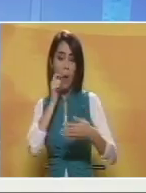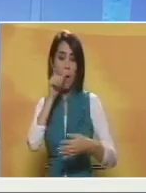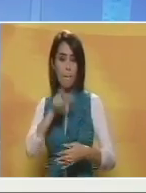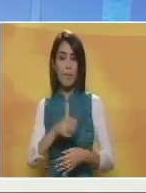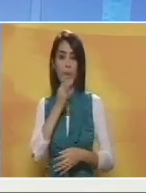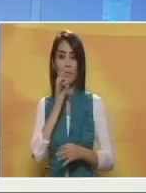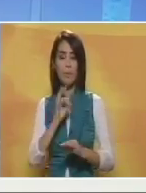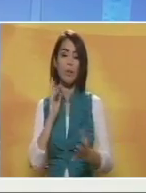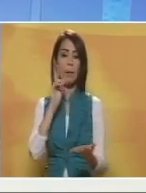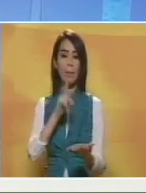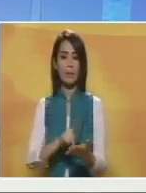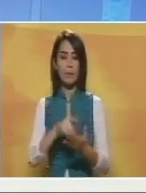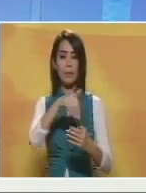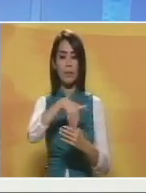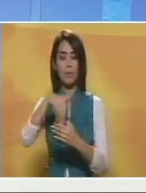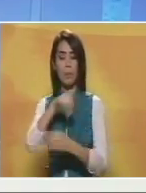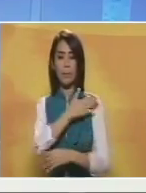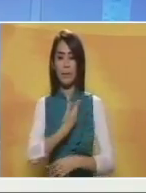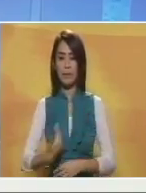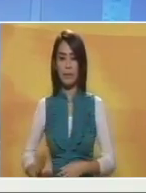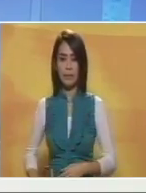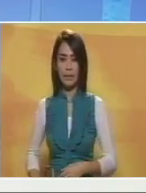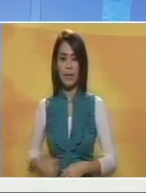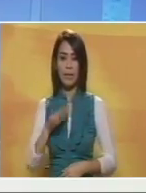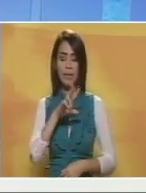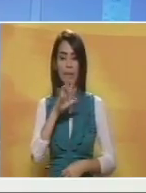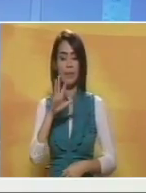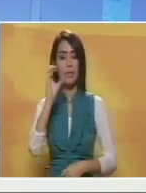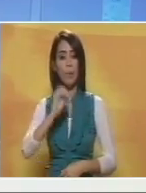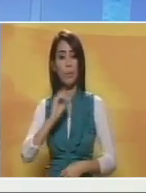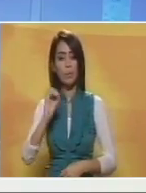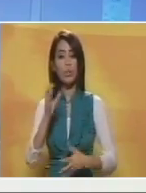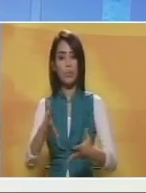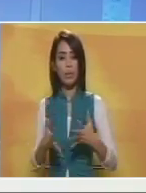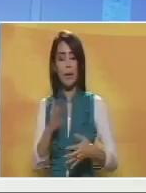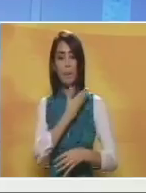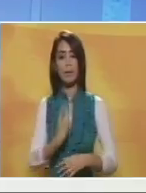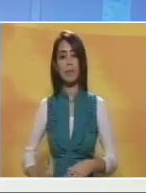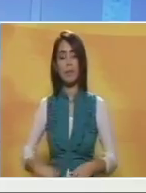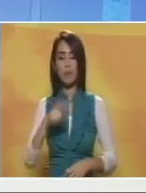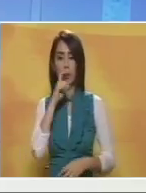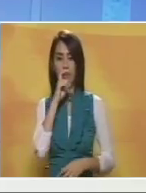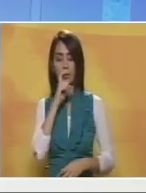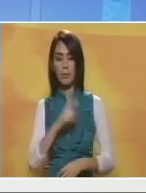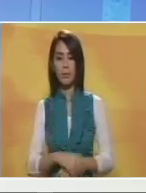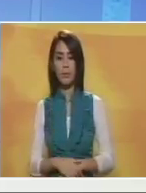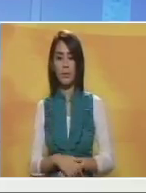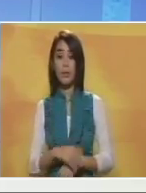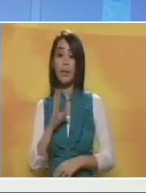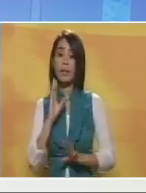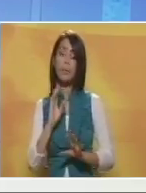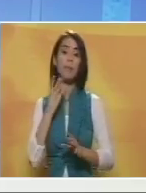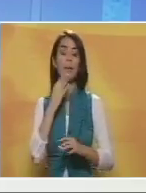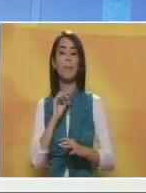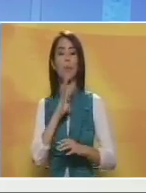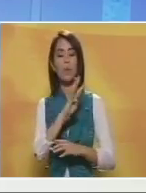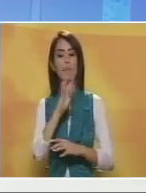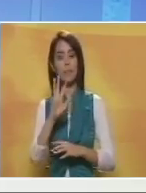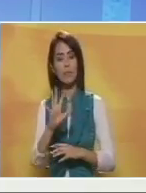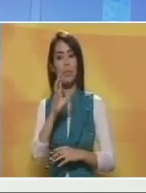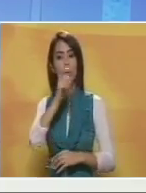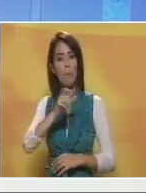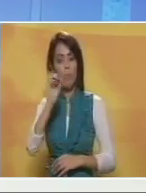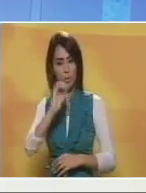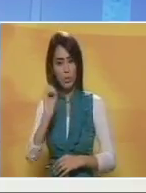aseveró que si la participación en las elecciones presidenciales es de 35%, ganaría el presidente Nicolás Maduro, y si se supera el